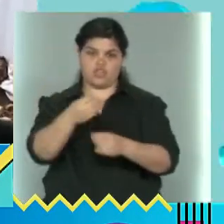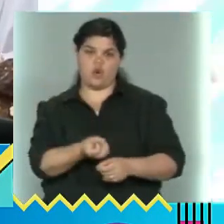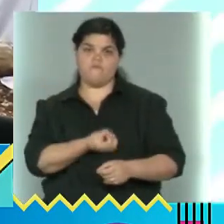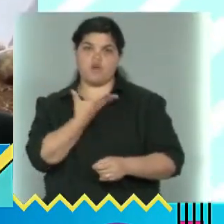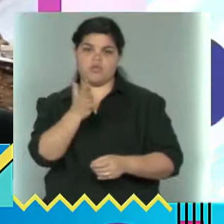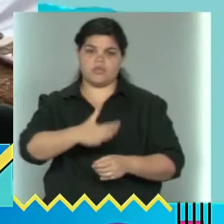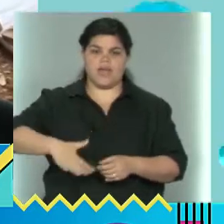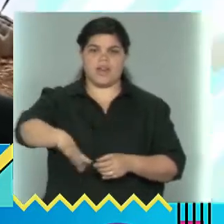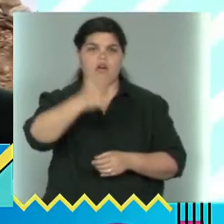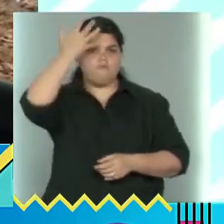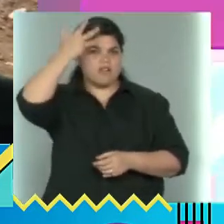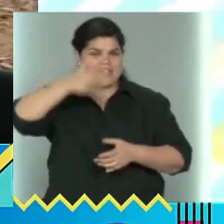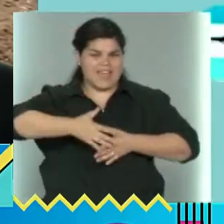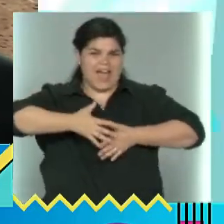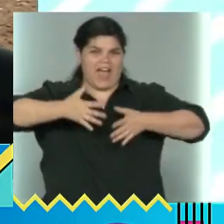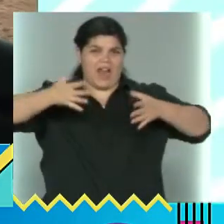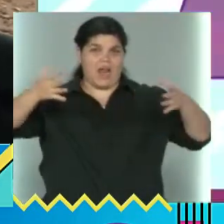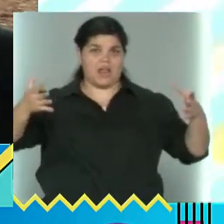grande de Francia, pero ahora lo demolieron.